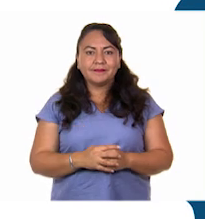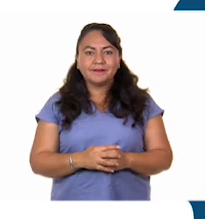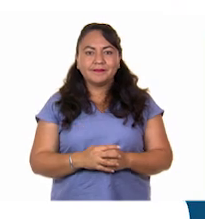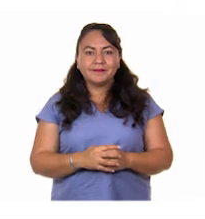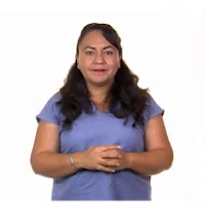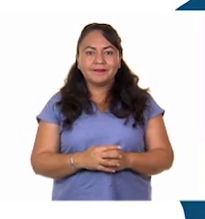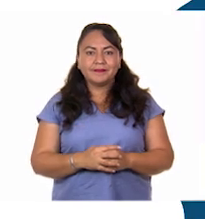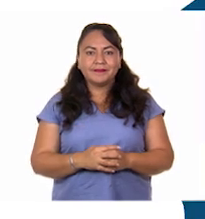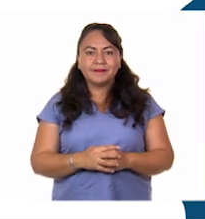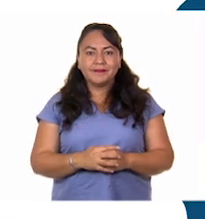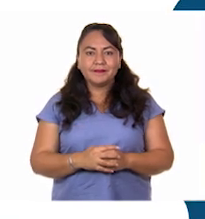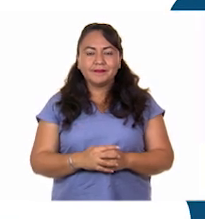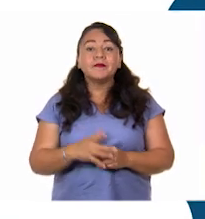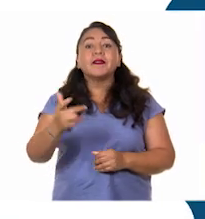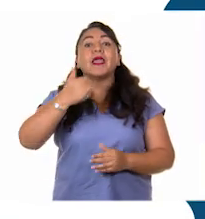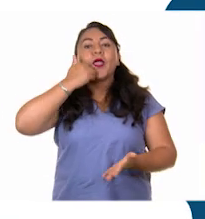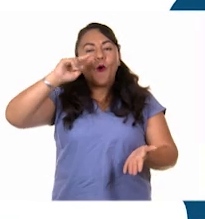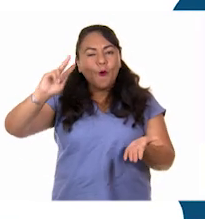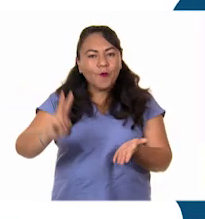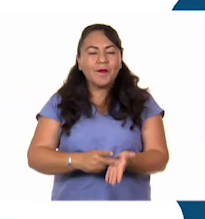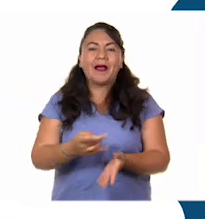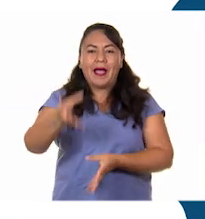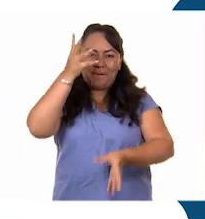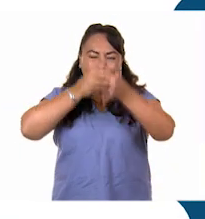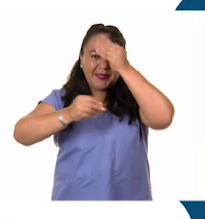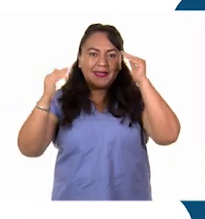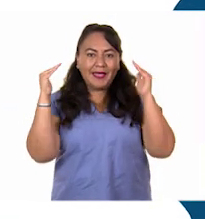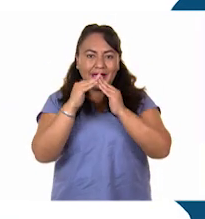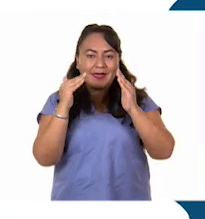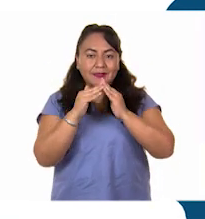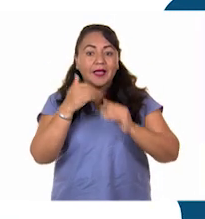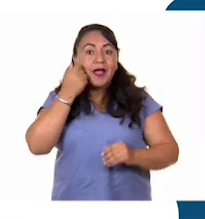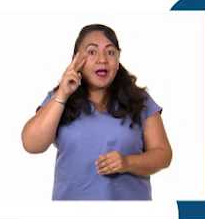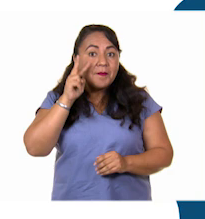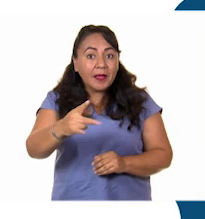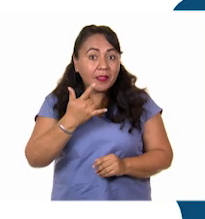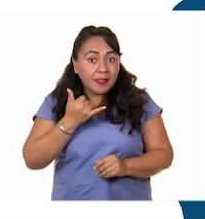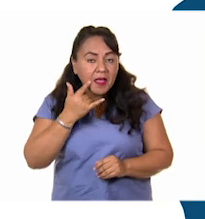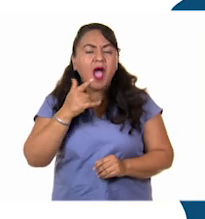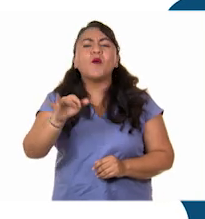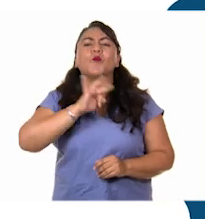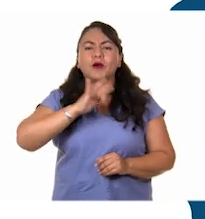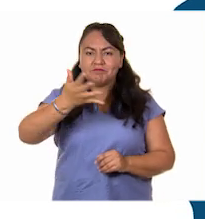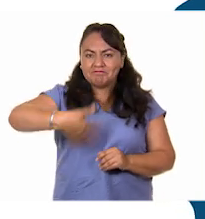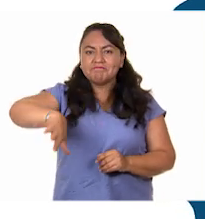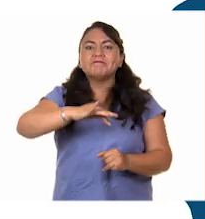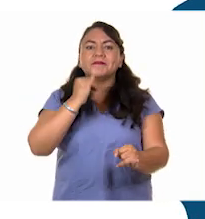conalitech.cep.gov.mx. Si quieres volver a ver los programas de Aprende en Casa, los puedes encontrar en la